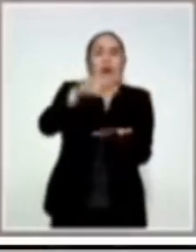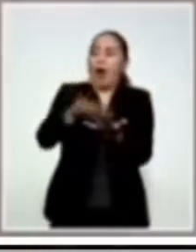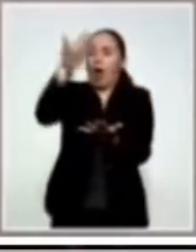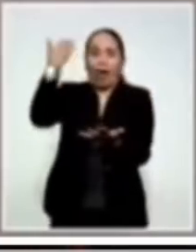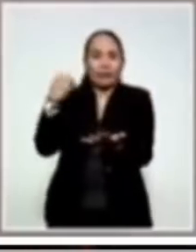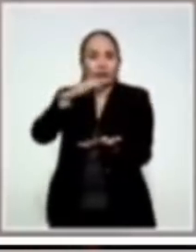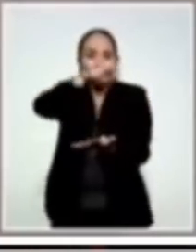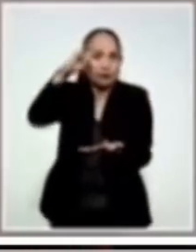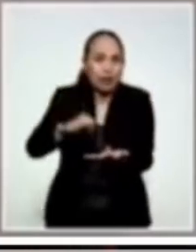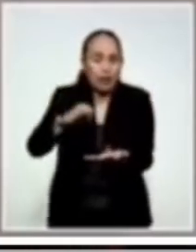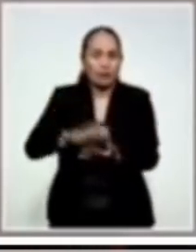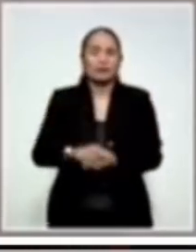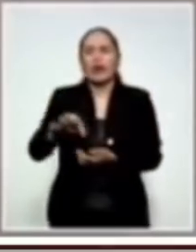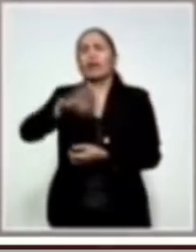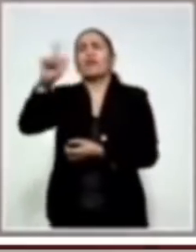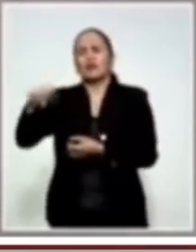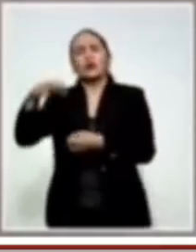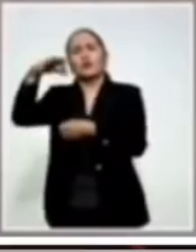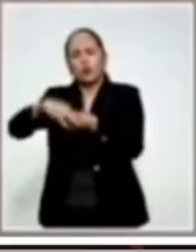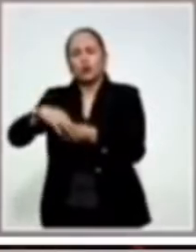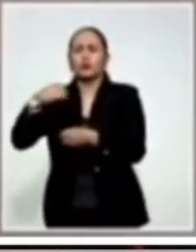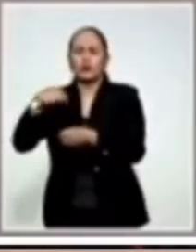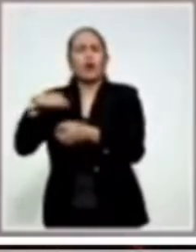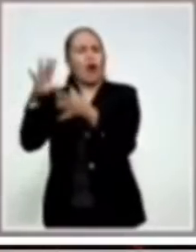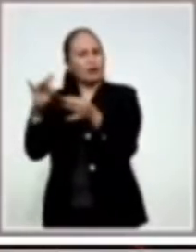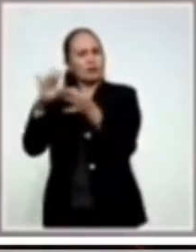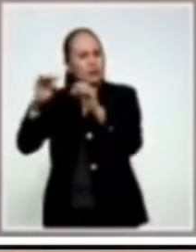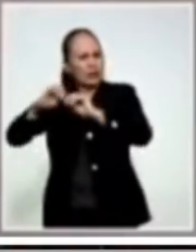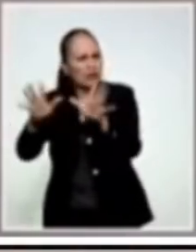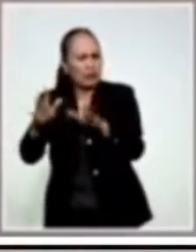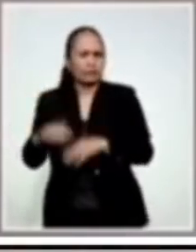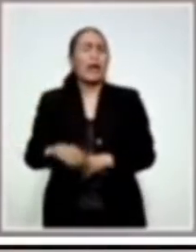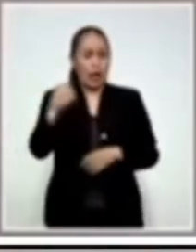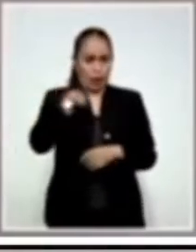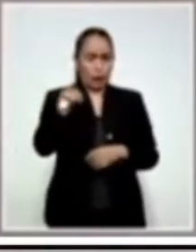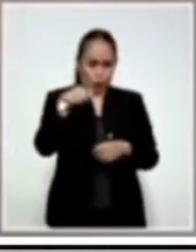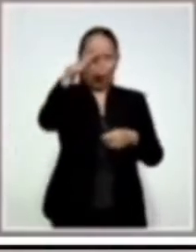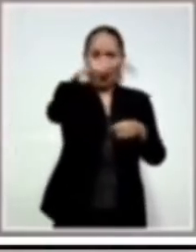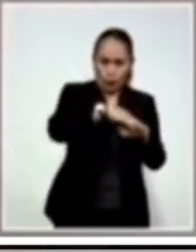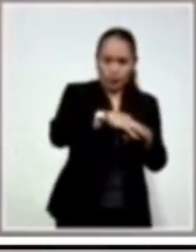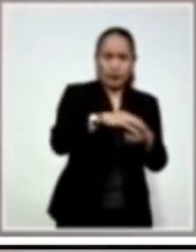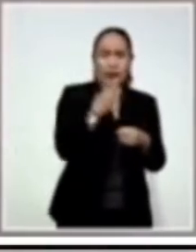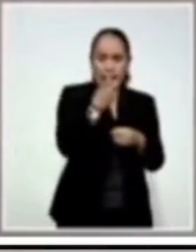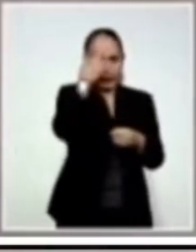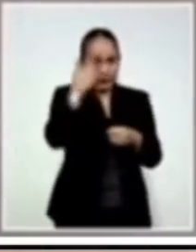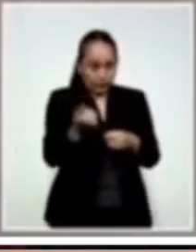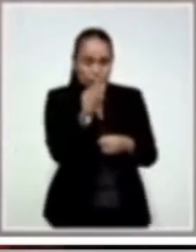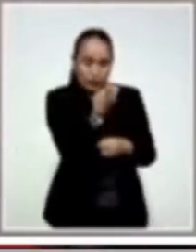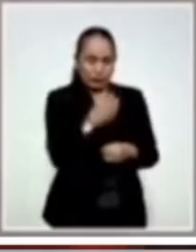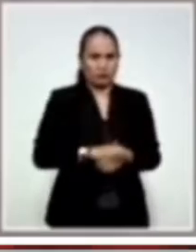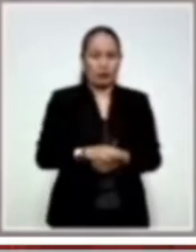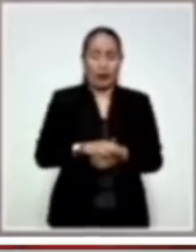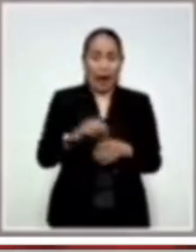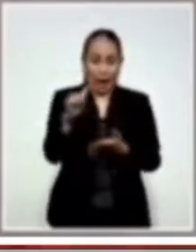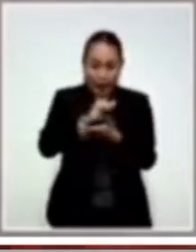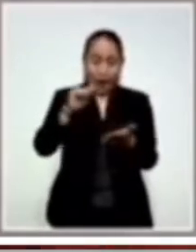Y claro, los votos aclaratorios pues pueden decir, yo voté a favor del acta por estas razones, pero ya no se puede variar el acta.